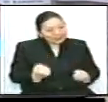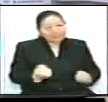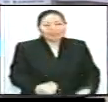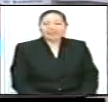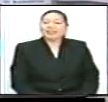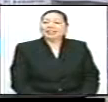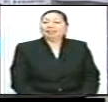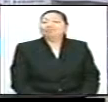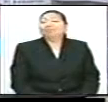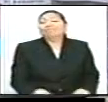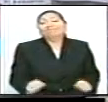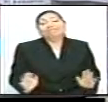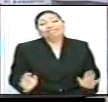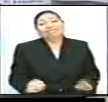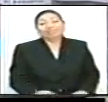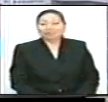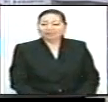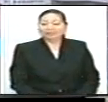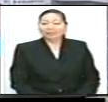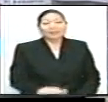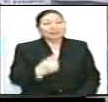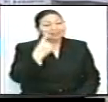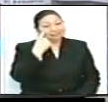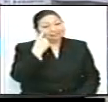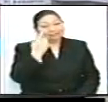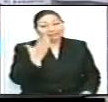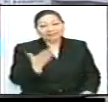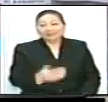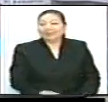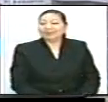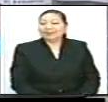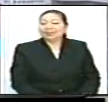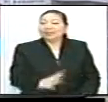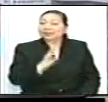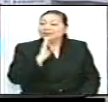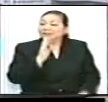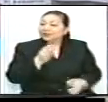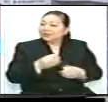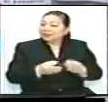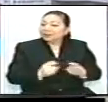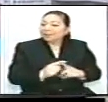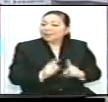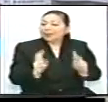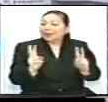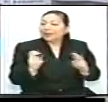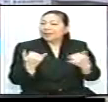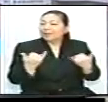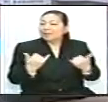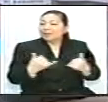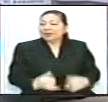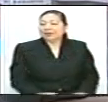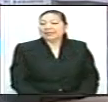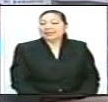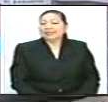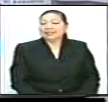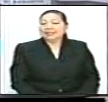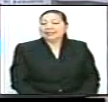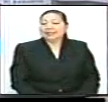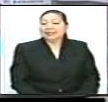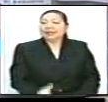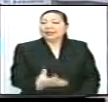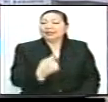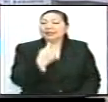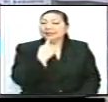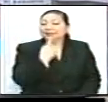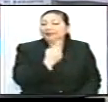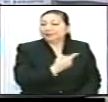Y eso, bueno, en fin, vamos a ser de repente muy abundantes. Pero el tema aquí, quiero que se